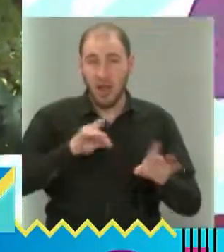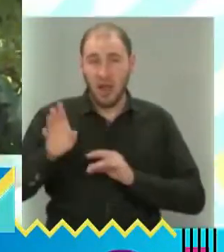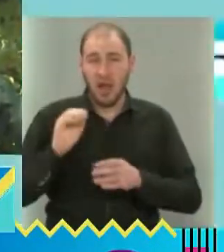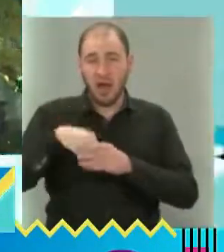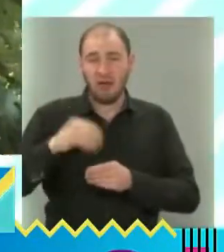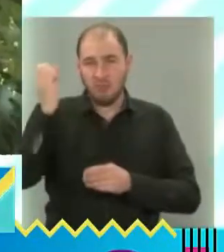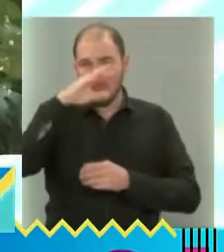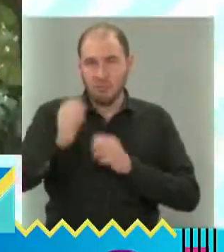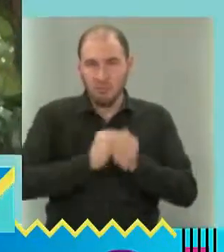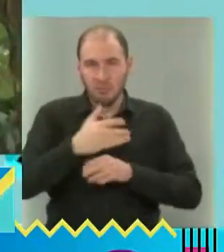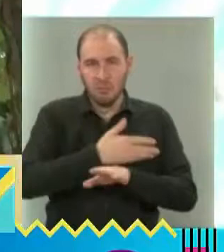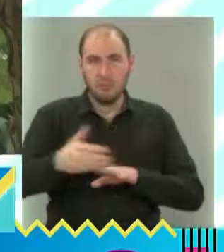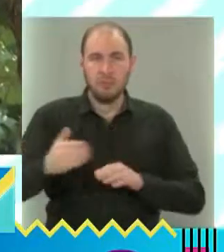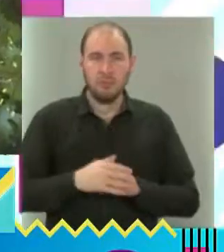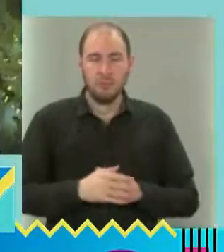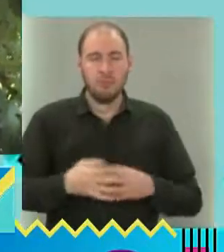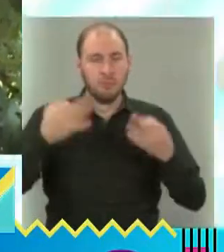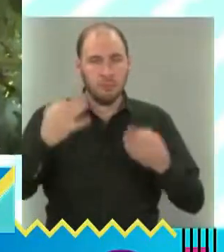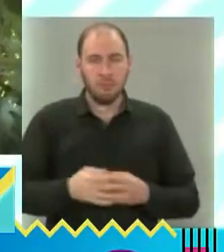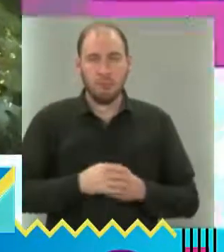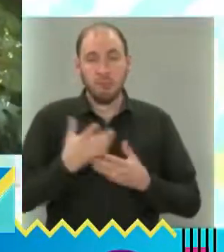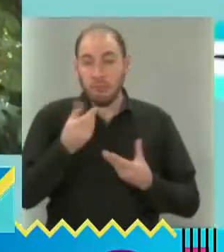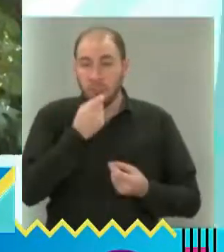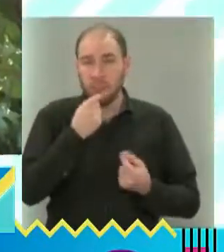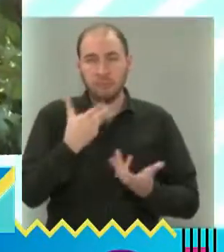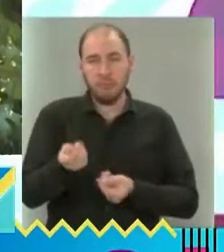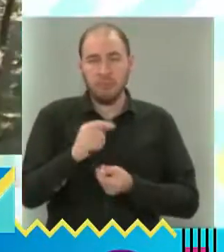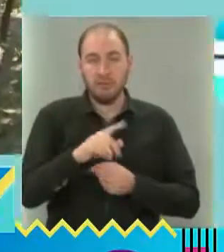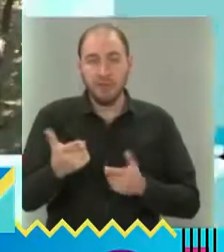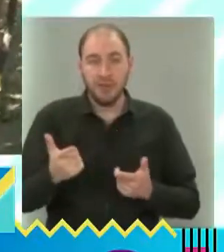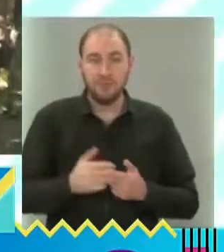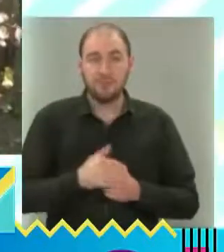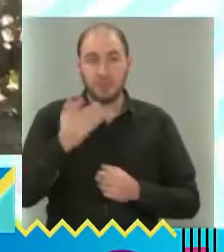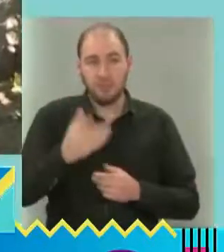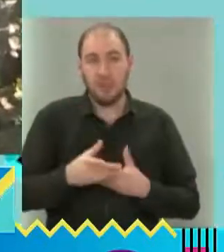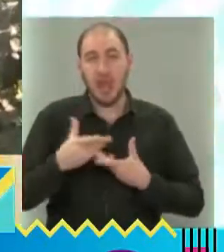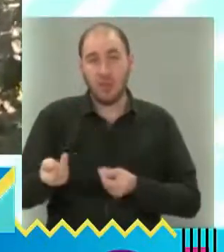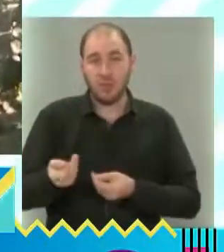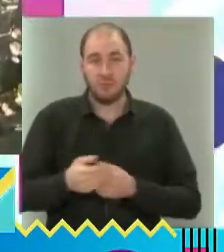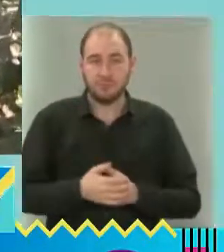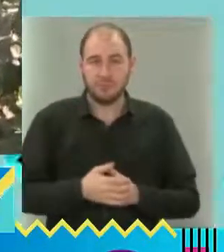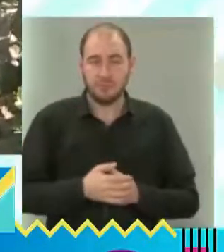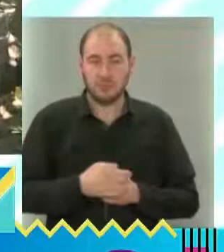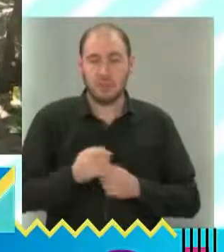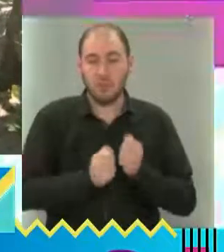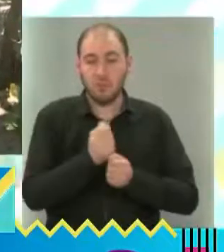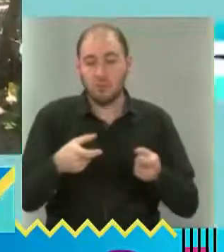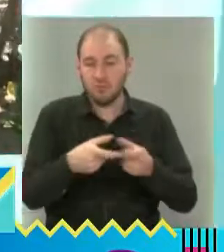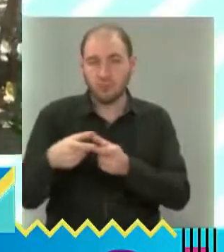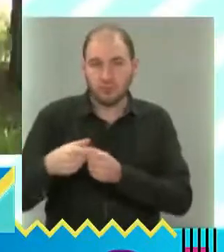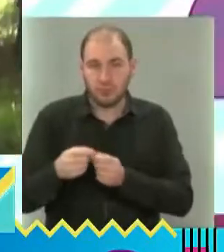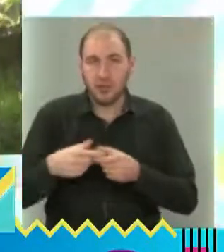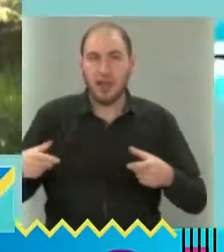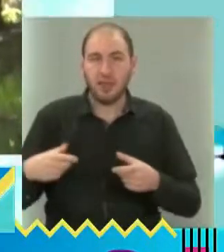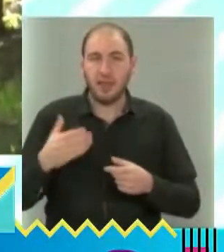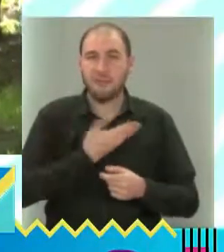ámbito rural, seguir produciendo y que probablemente sin la ayuda del prójimo que tienen ahí al lado, de las pequeñas cooperativas, de las grandes